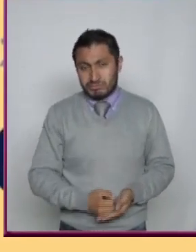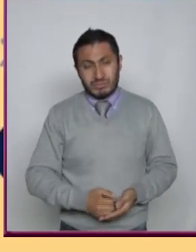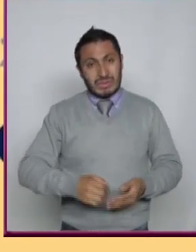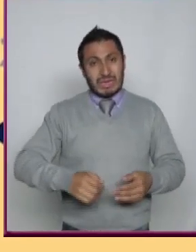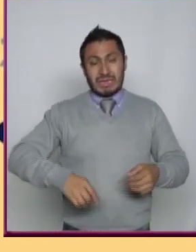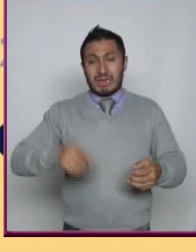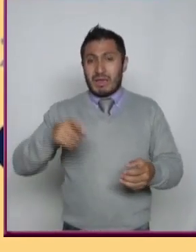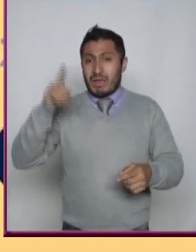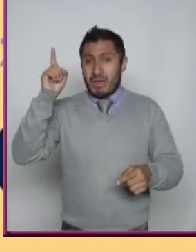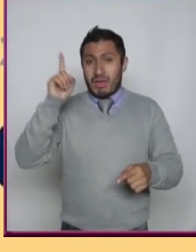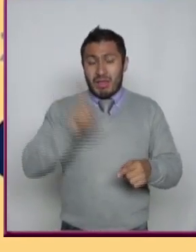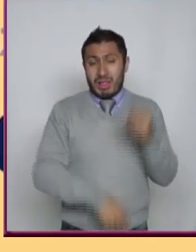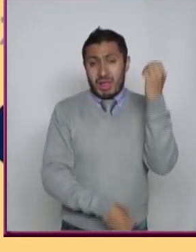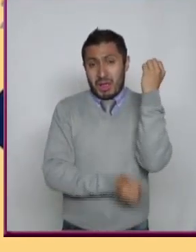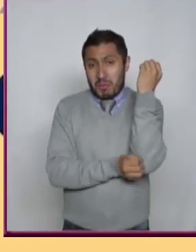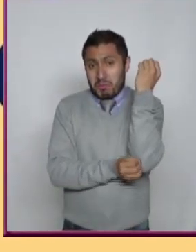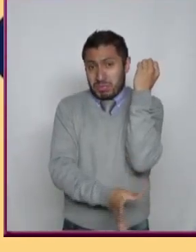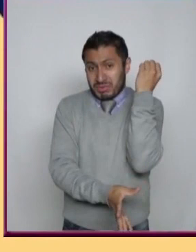abortos,